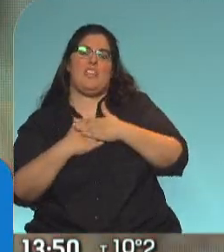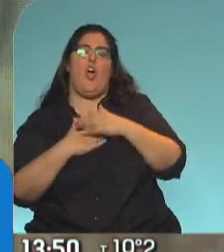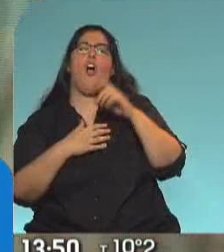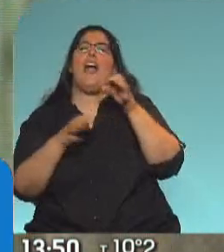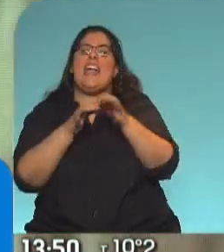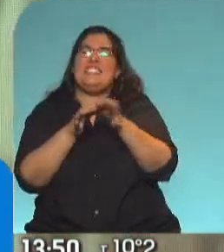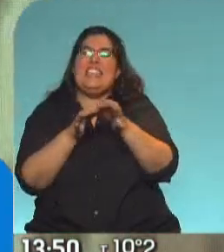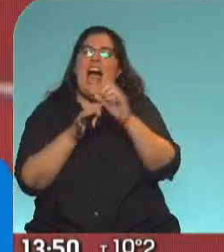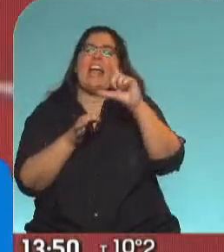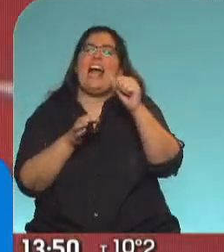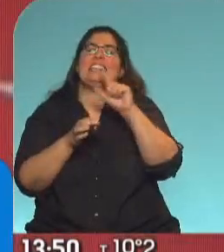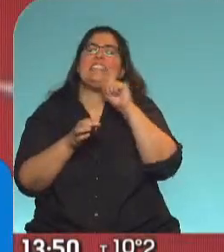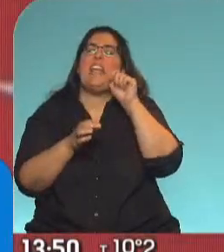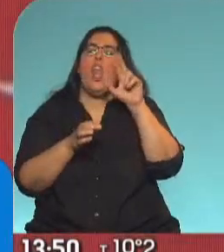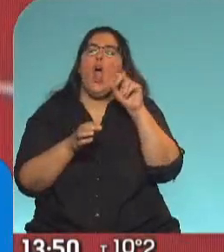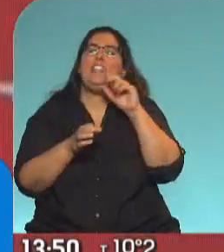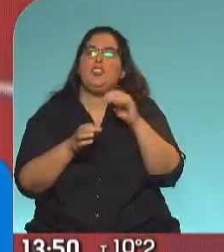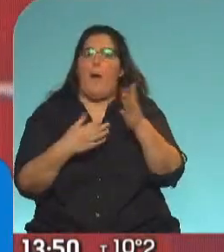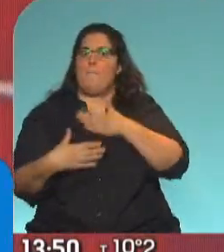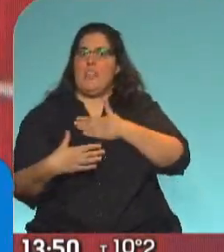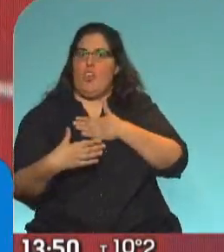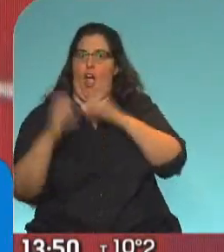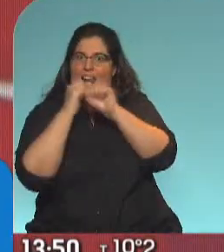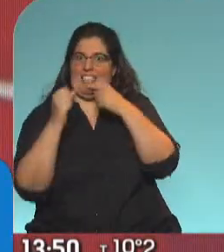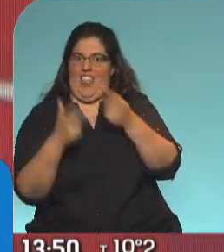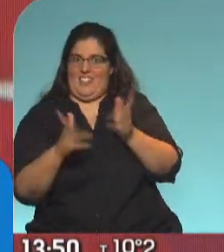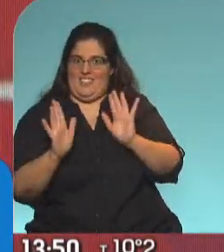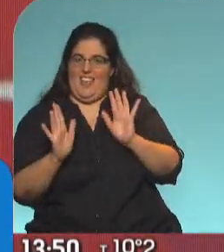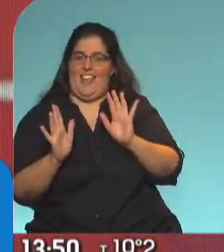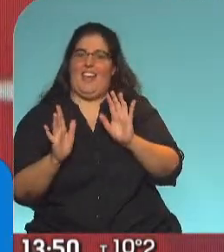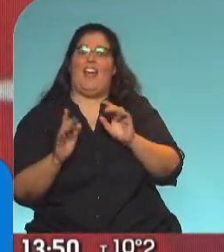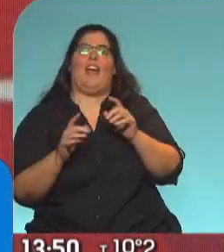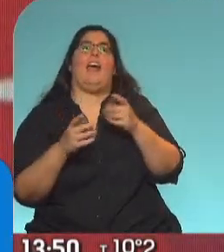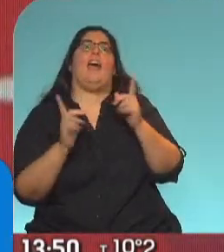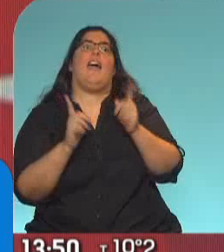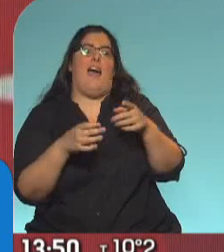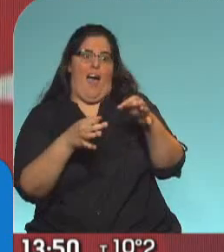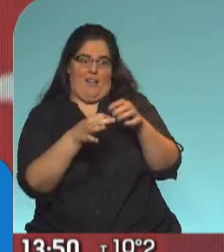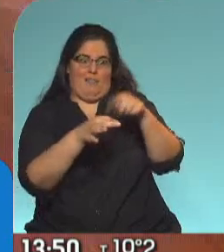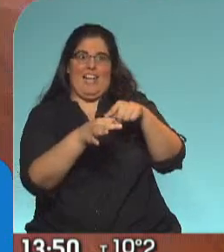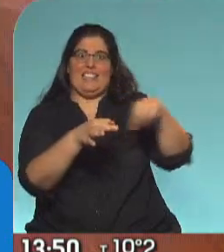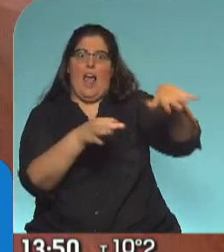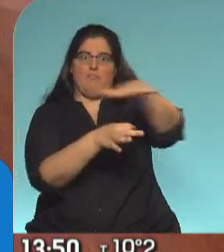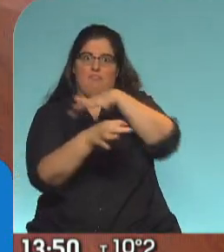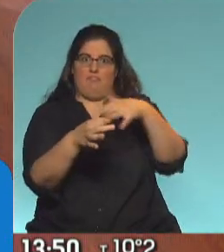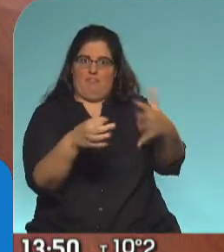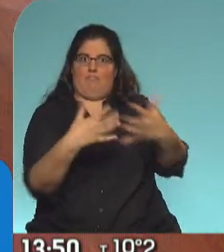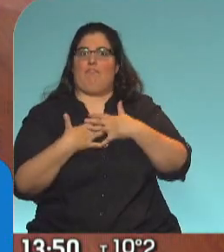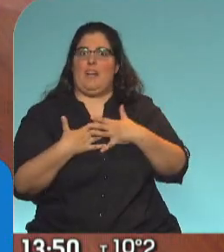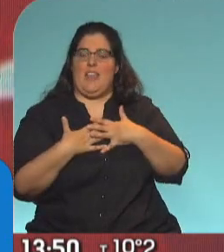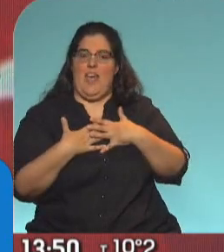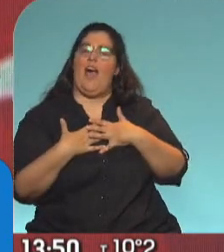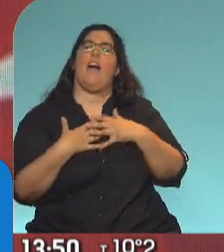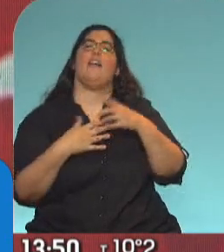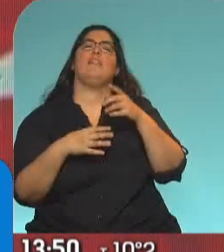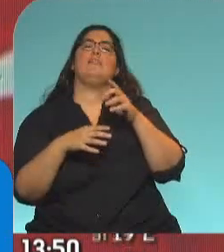la... Castellorizo. Castellorizo es territorio nuestro, hay un área de exclusión de tantas millas alrededor de esta isla, entonces el área de exclusión griega